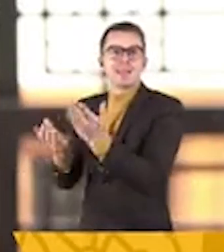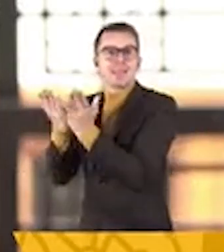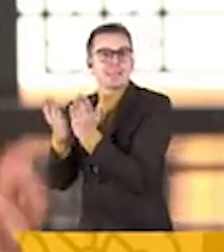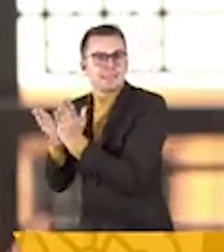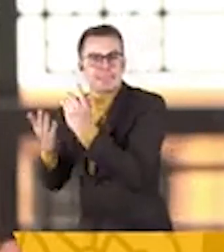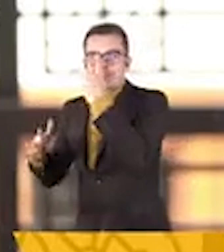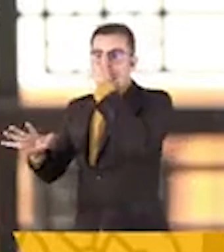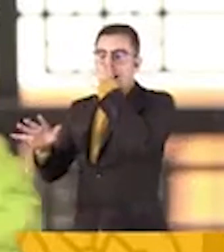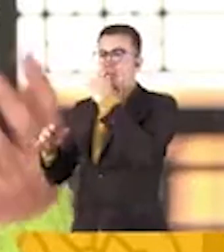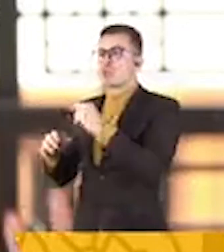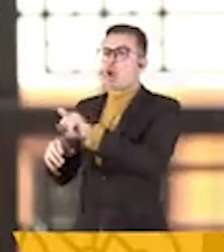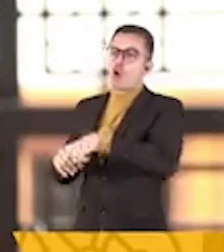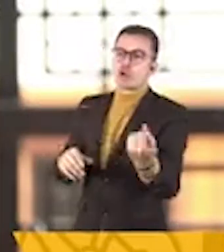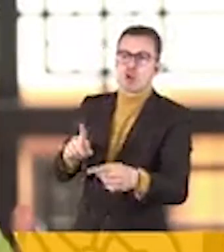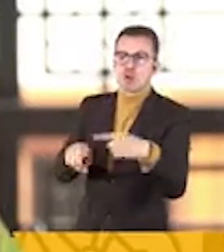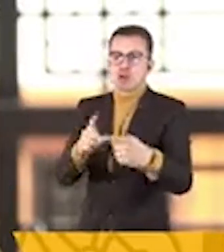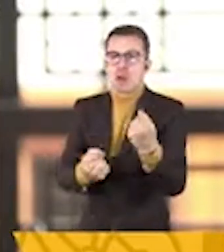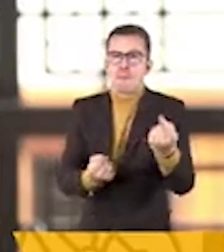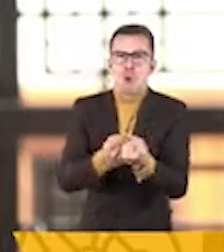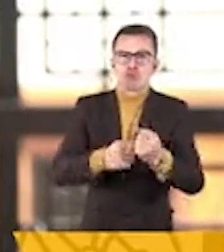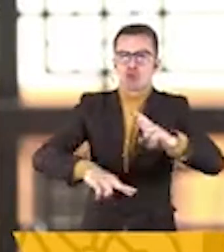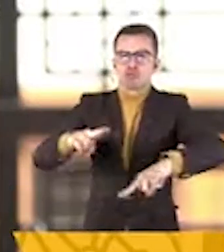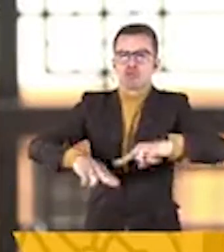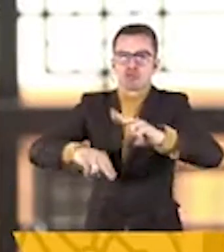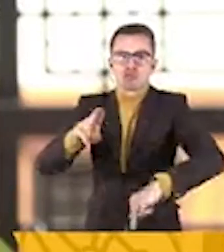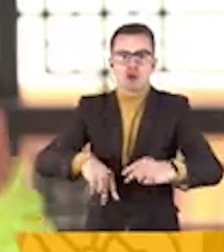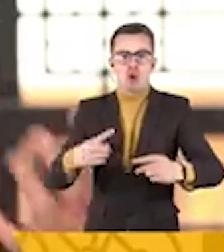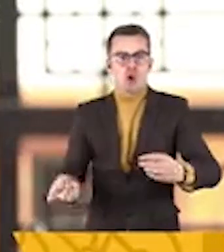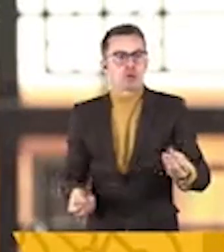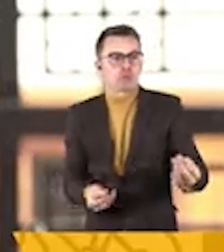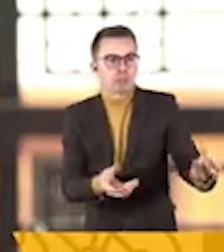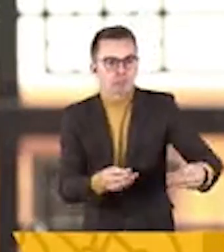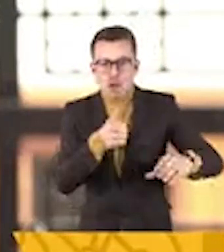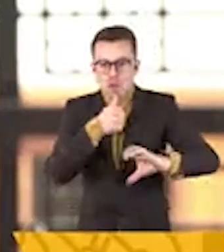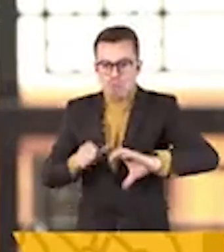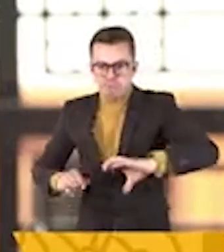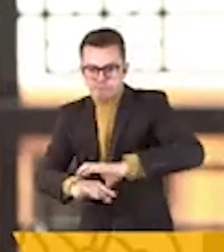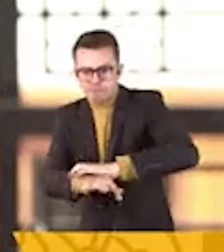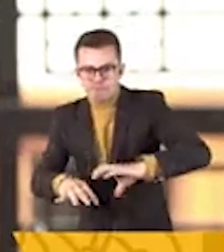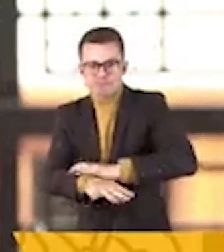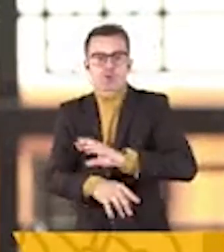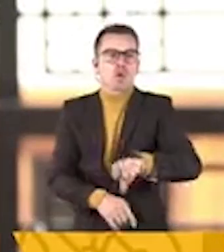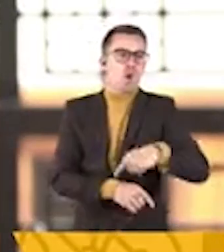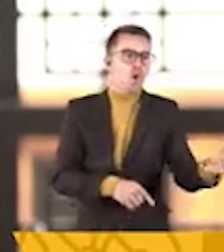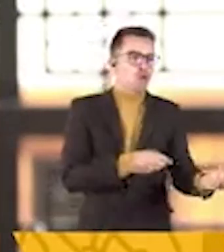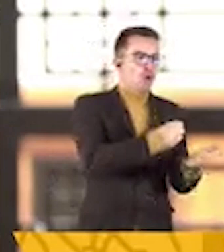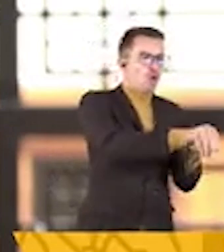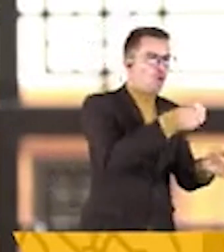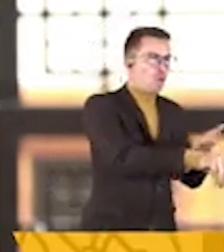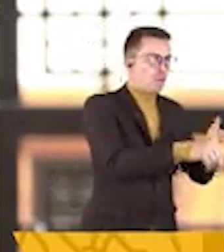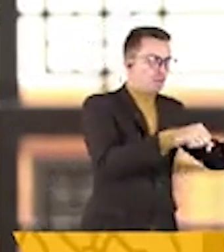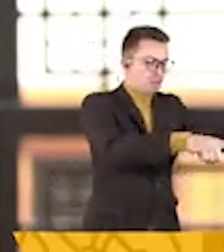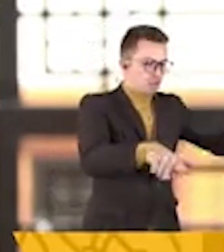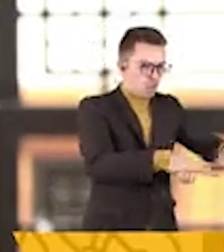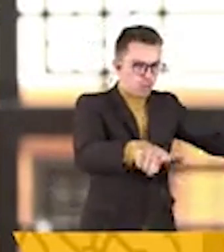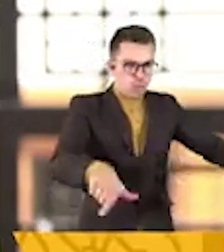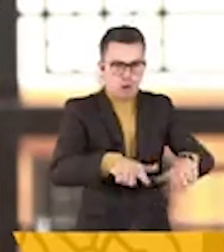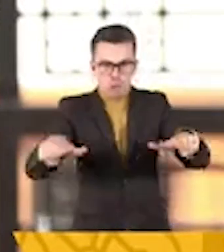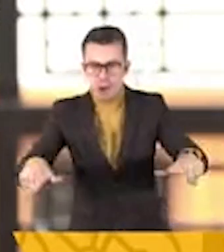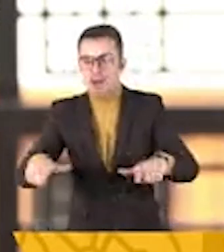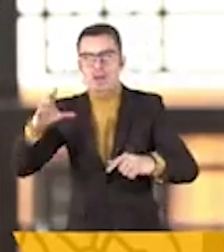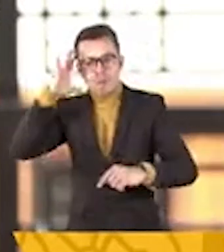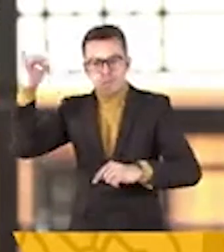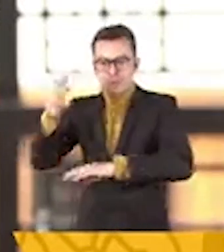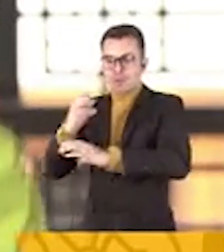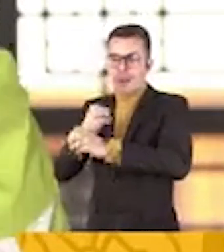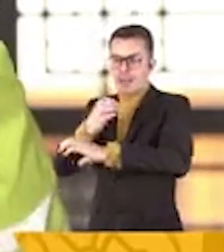de obras complementarias, ya no solamente el patio taller, no solamente el viaducto, no solamente la compra de predios, sino el deprimido, perdón, no solamente